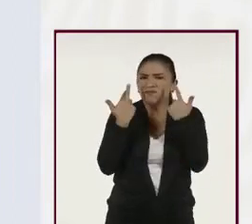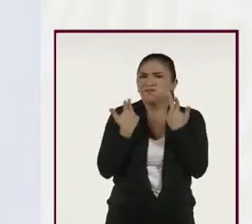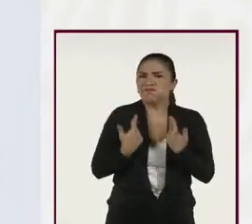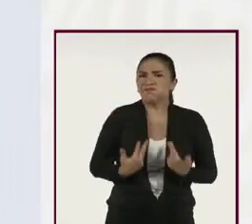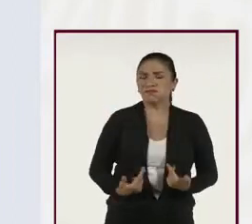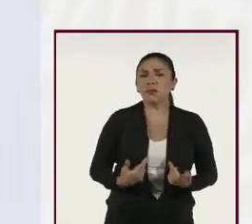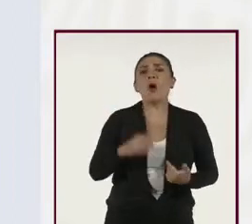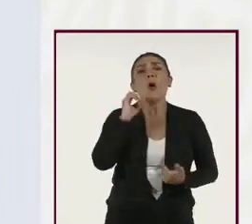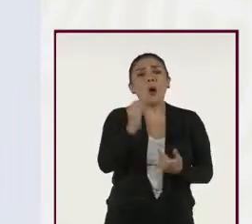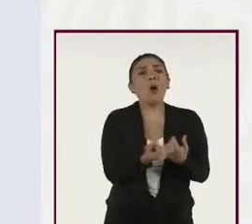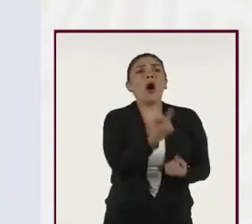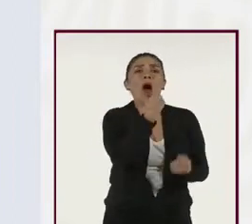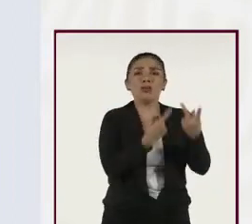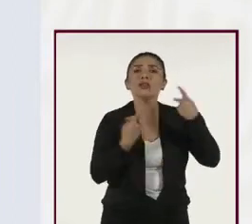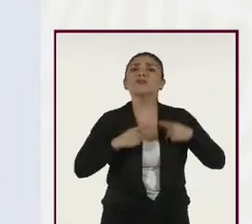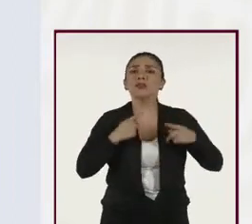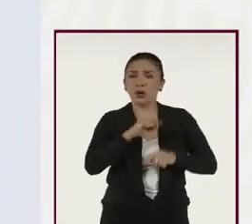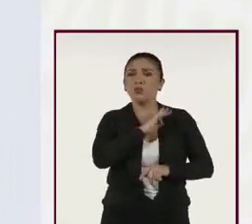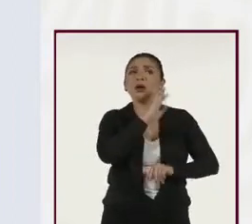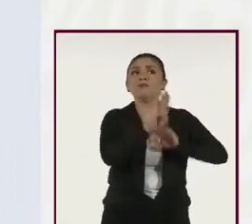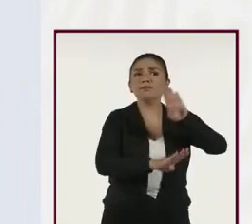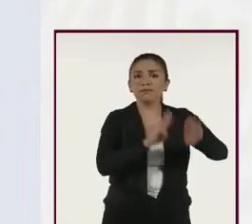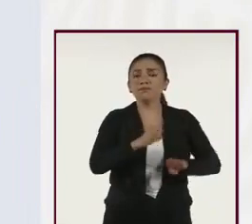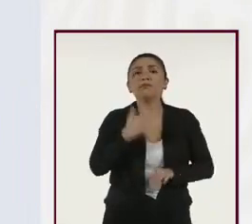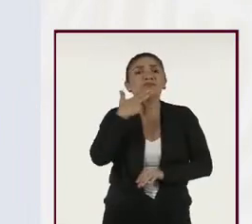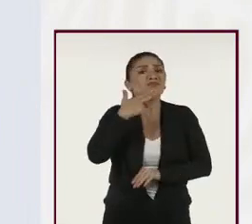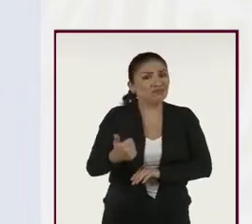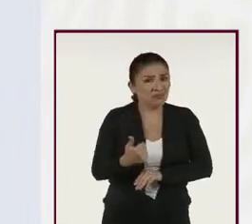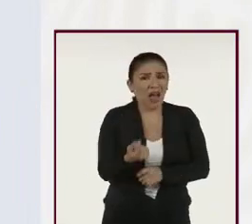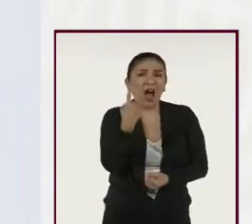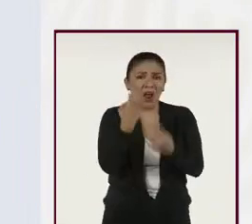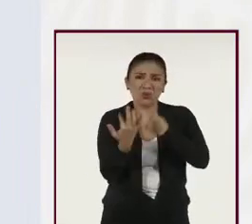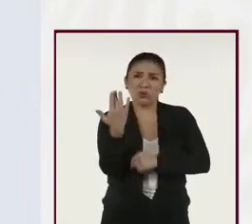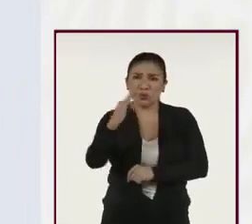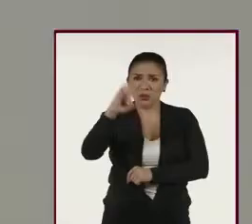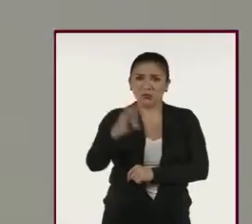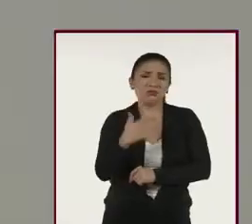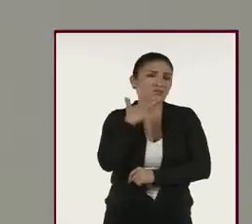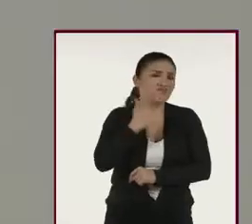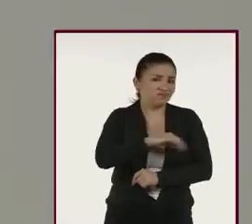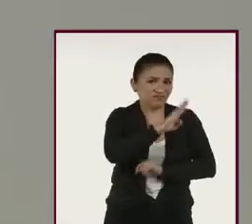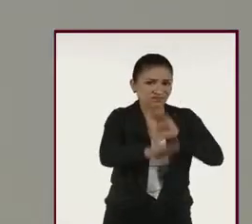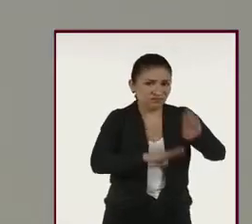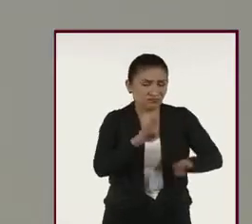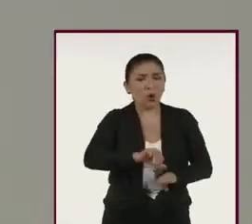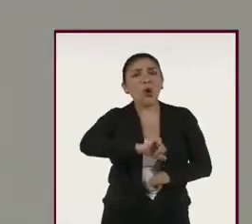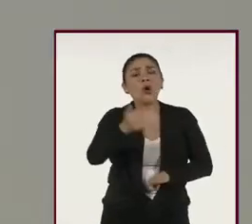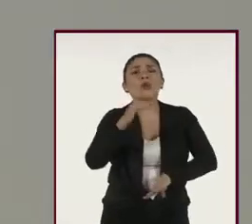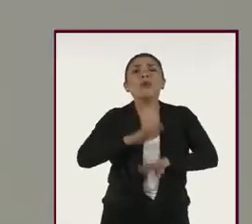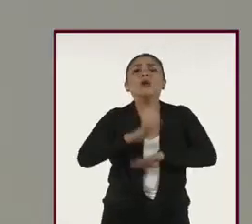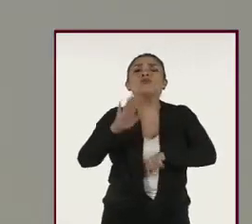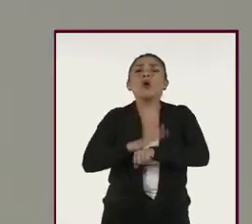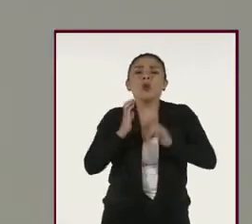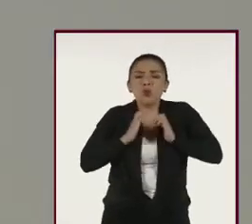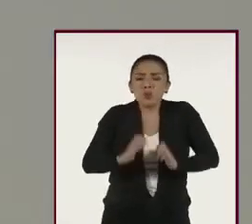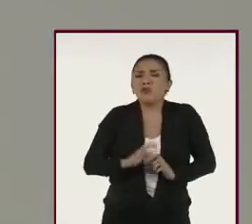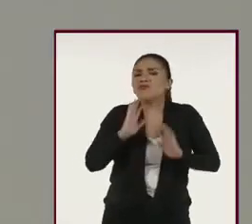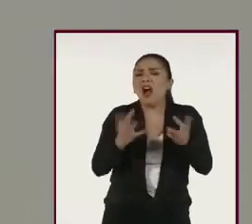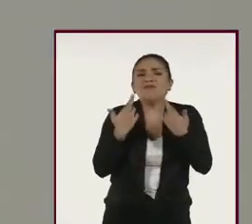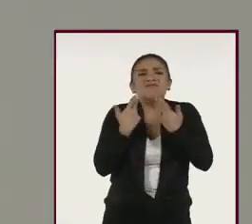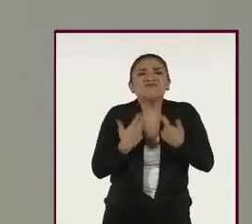habla del fallecimiento en el 50% por suicidio y en el otro 50% el fallecimiento es por complicaciones